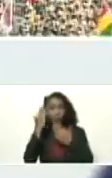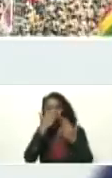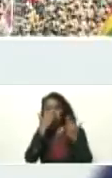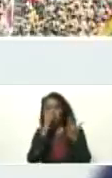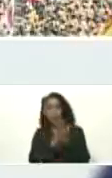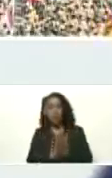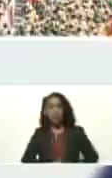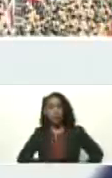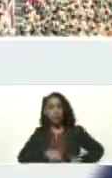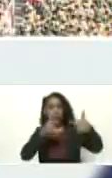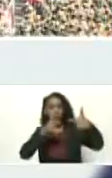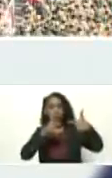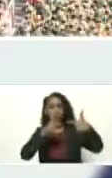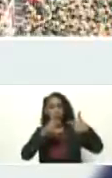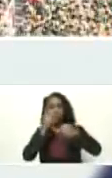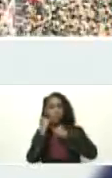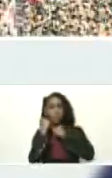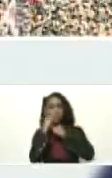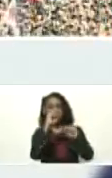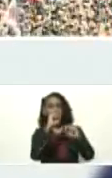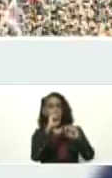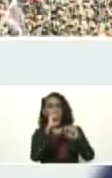enfrentarlos, entromparlos.